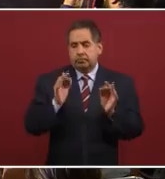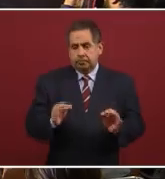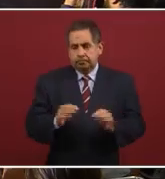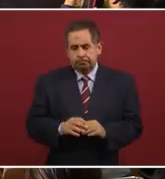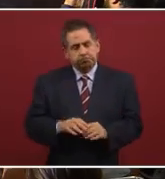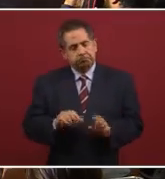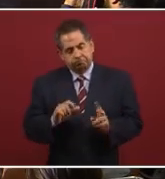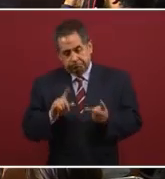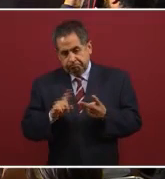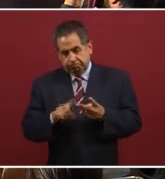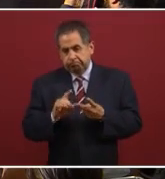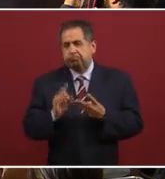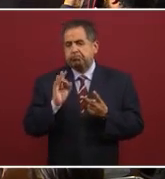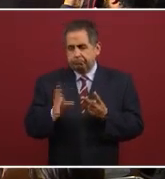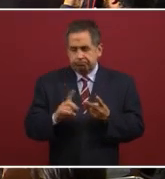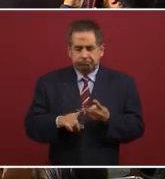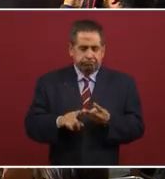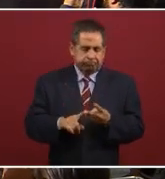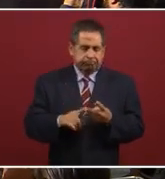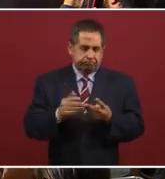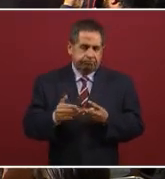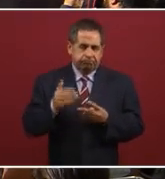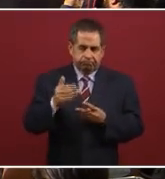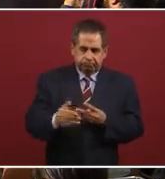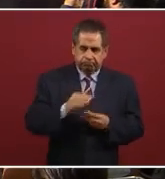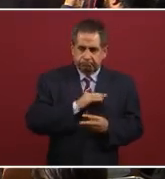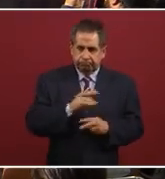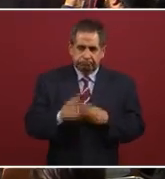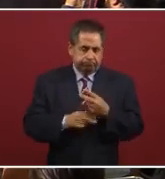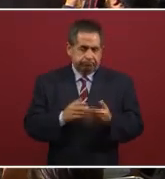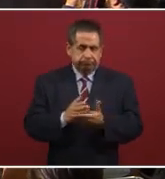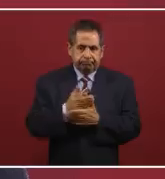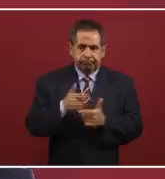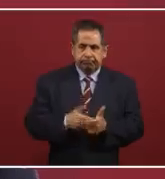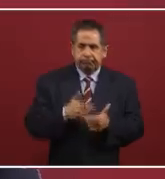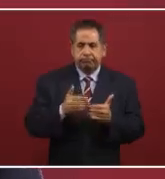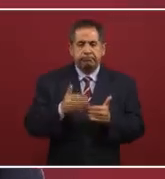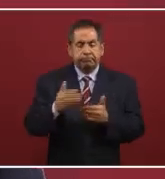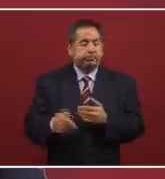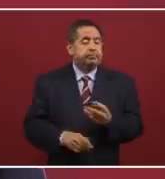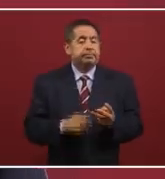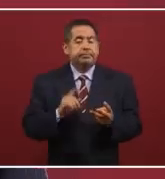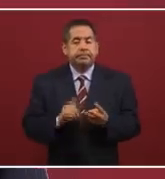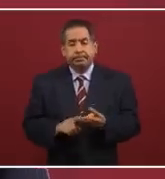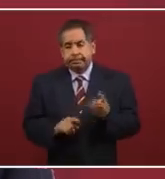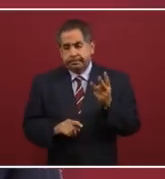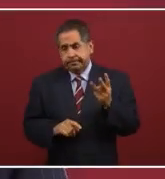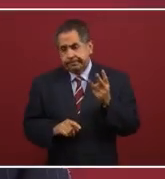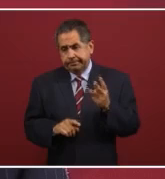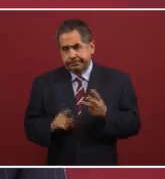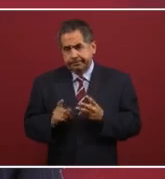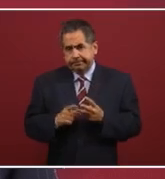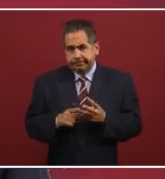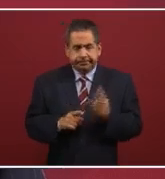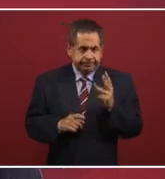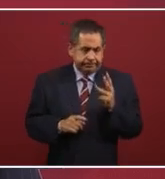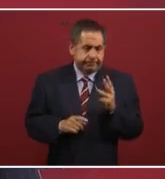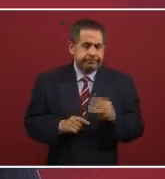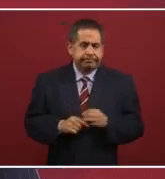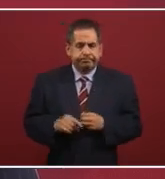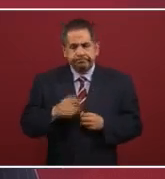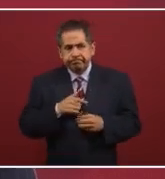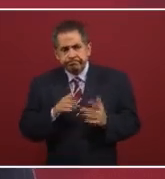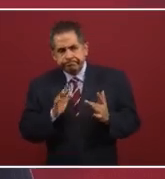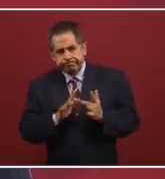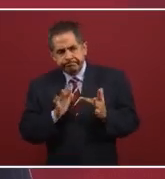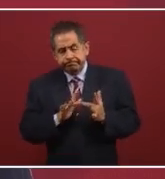otro obstáculo que se supera y que nos permite pasar a la etapa definitiva. Y tercer lugar, bueno, pues hemos estado en